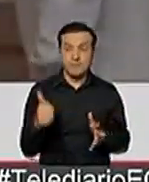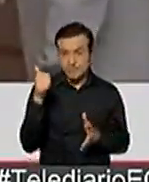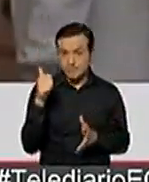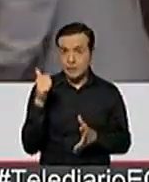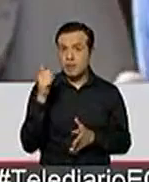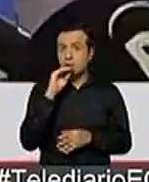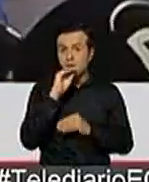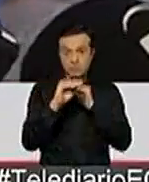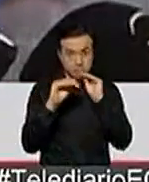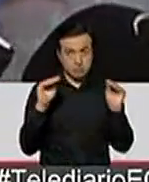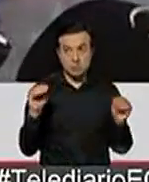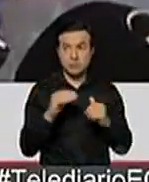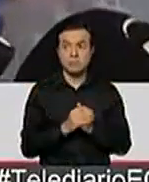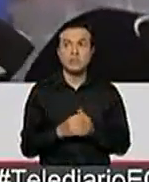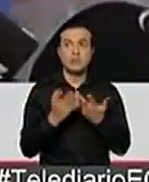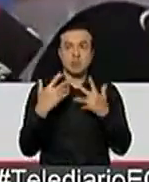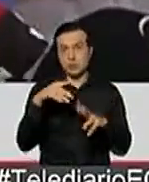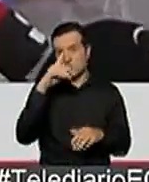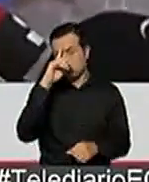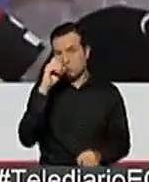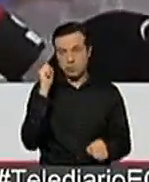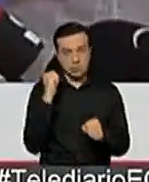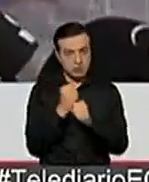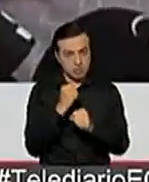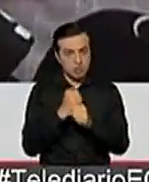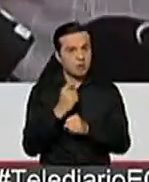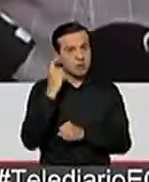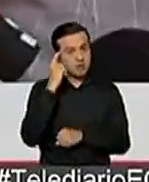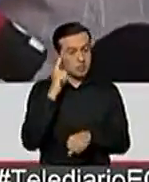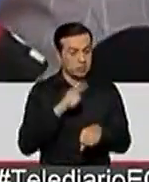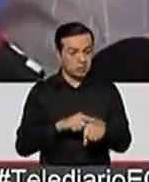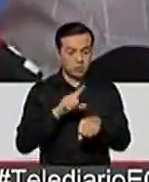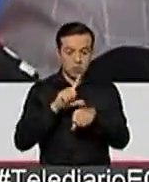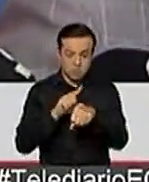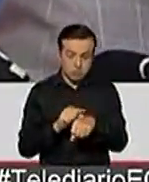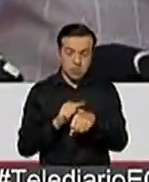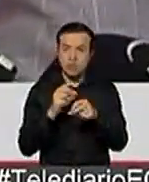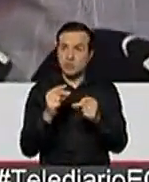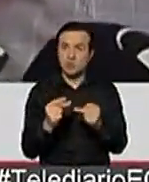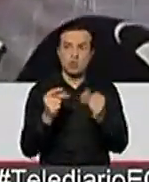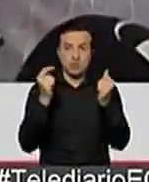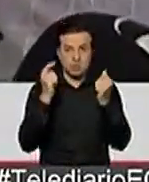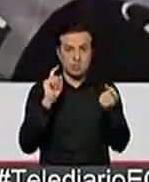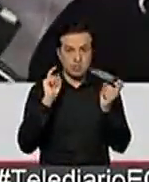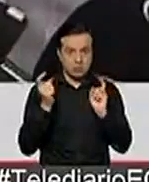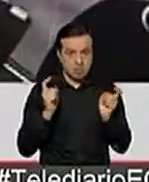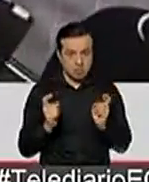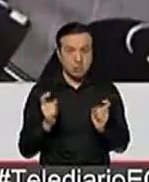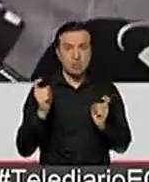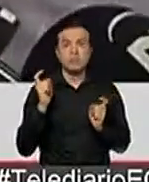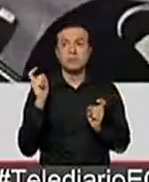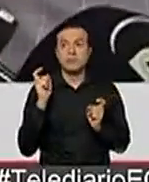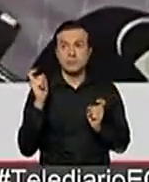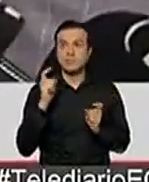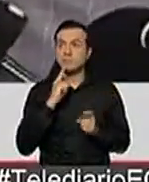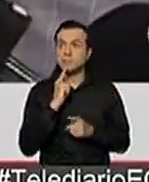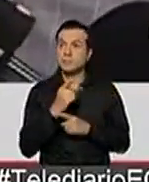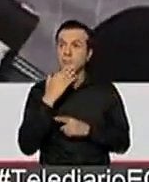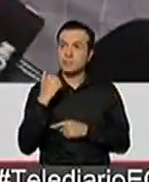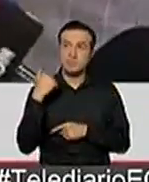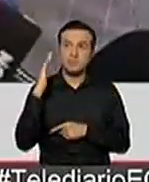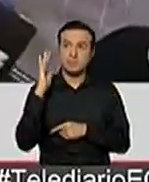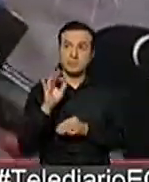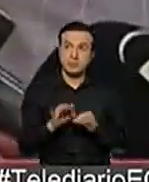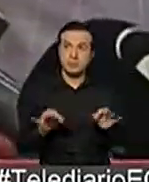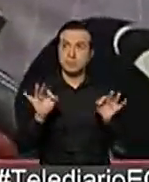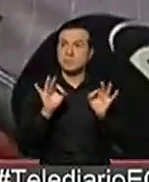organismo asegura: estamos trabajando y consideramos, si el tiempo es corto, que vamos a hacer esos cambios que necesita ir mejorando, sobre